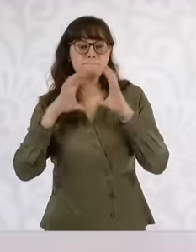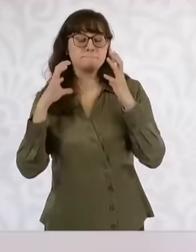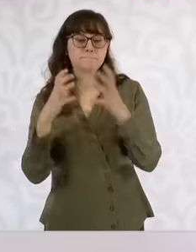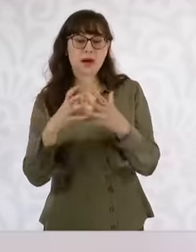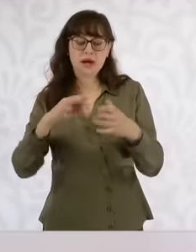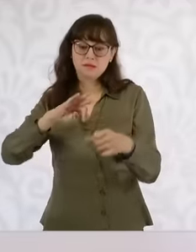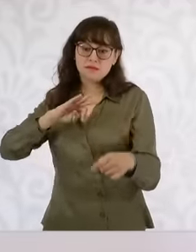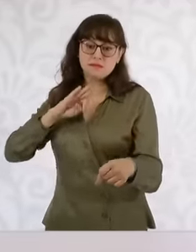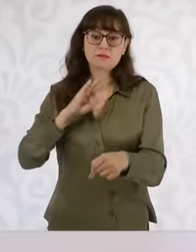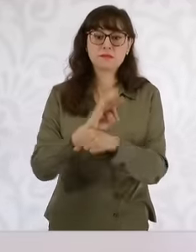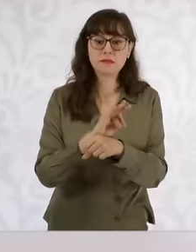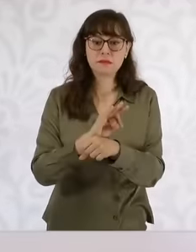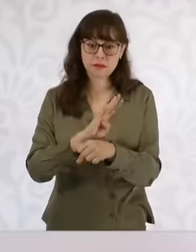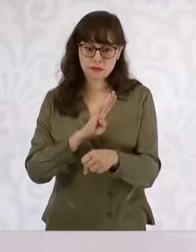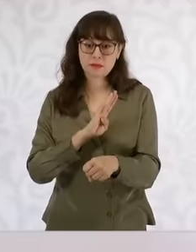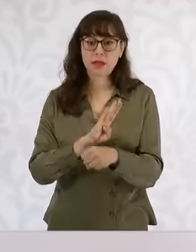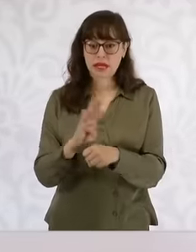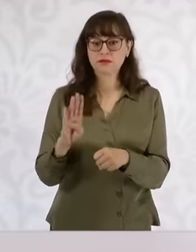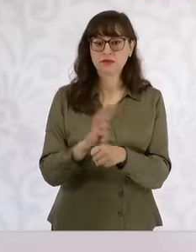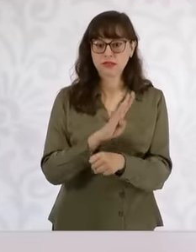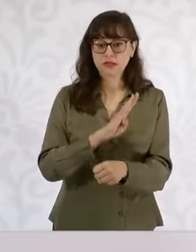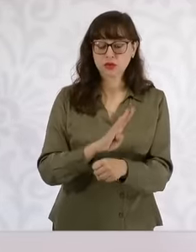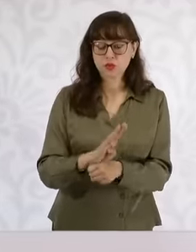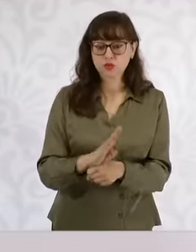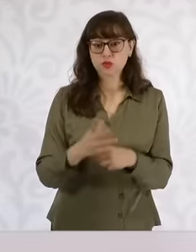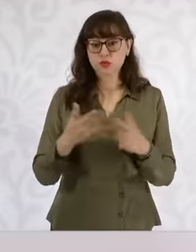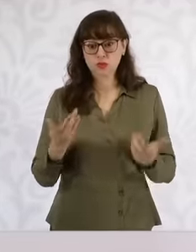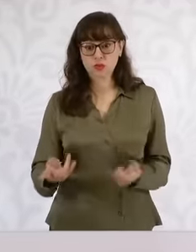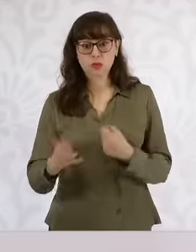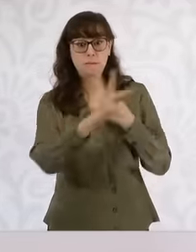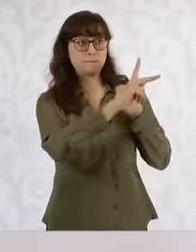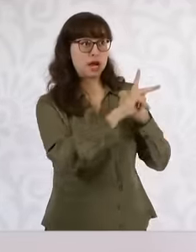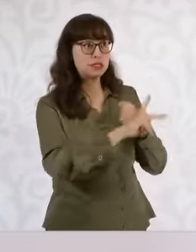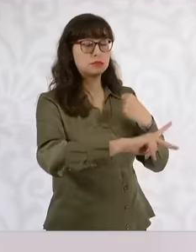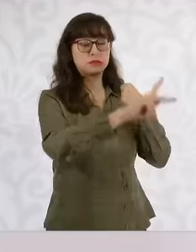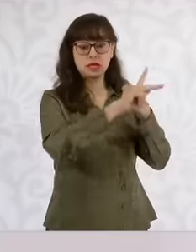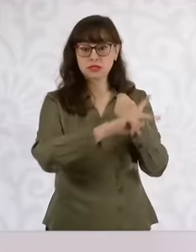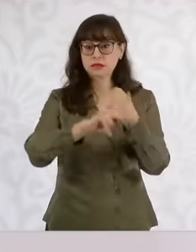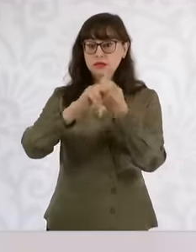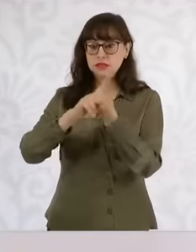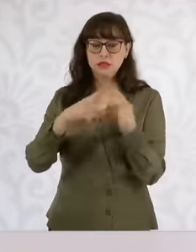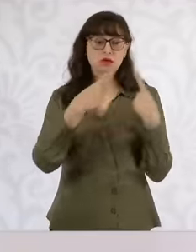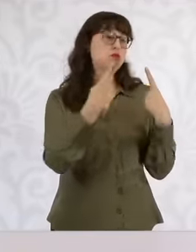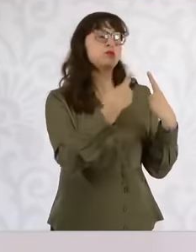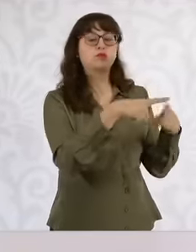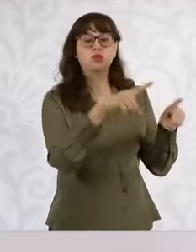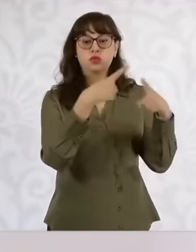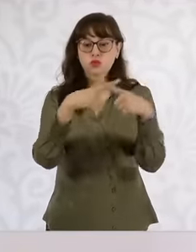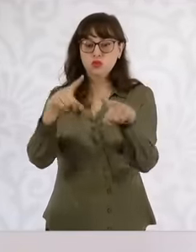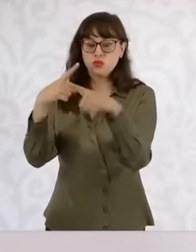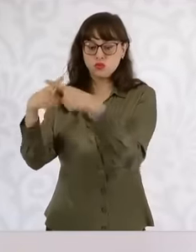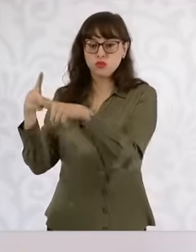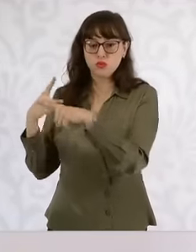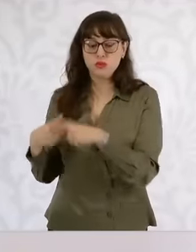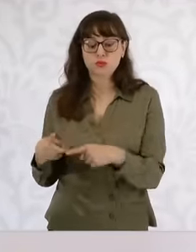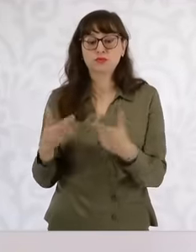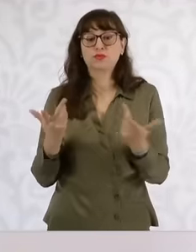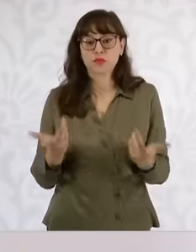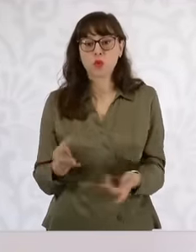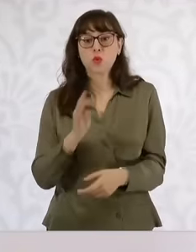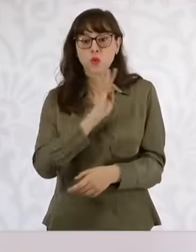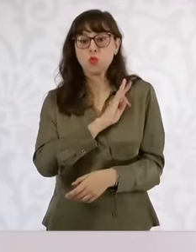Yo creo que la mezcla de países que les he mencionado, pues es una muestra representativa de que hay